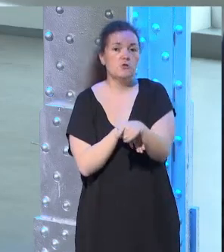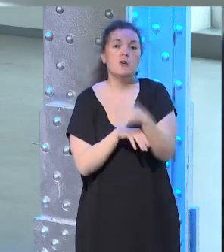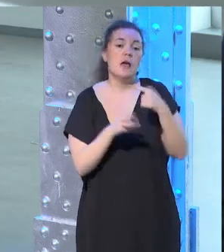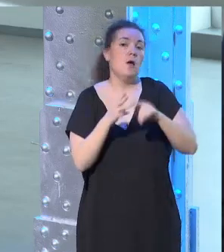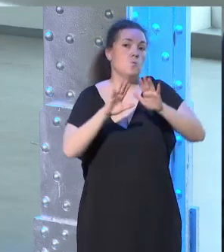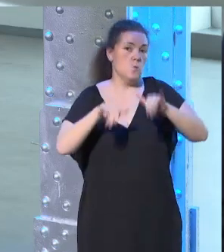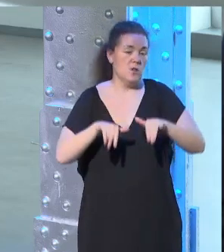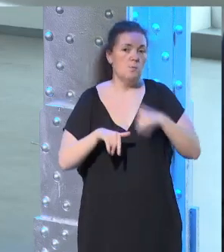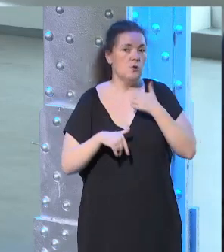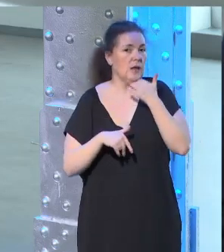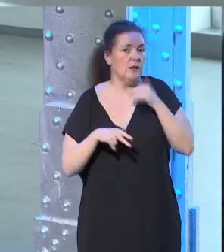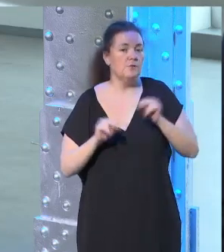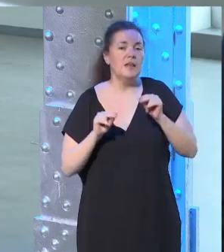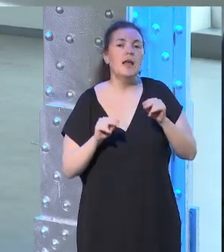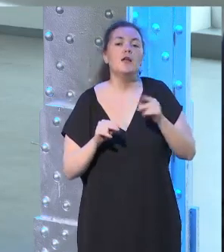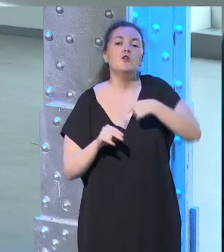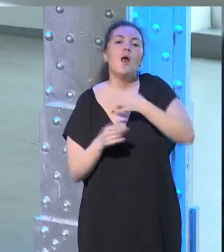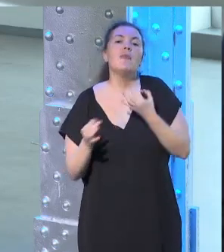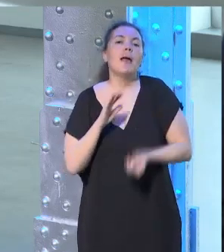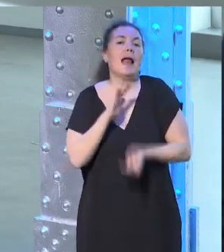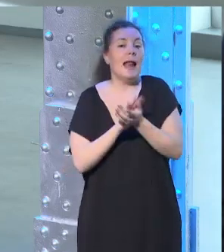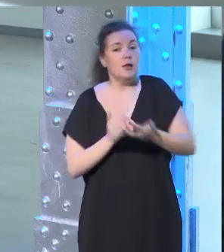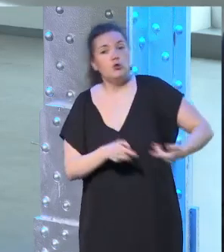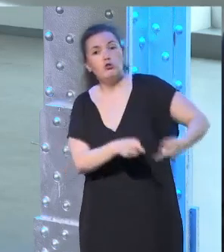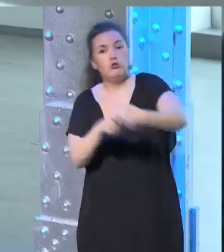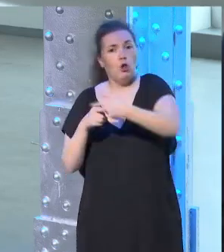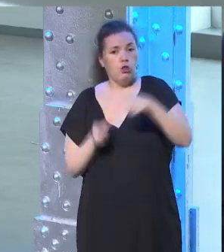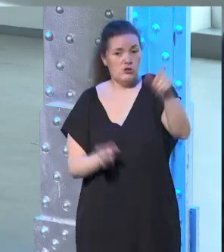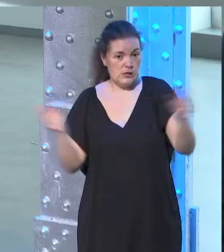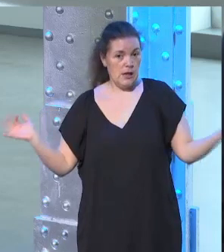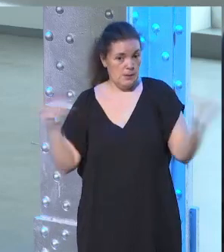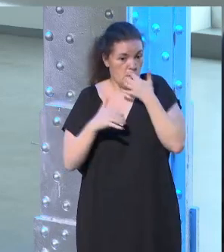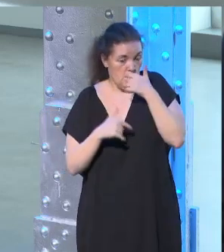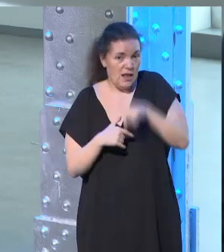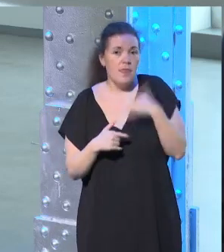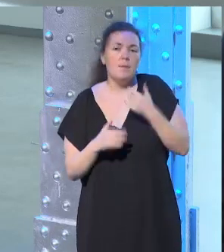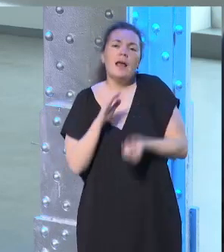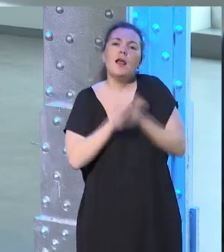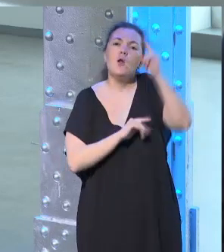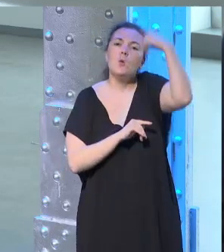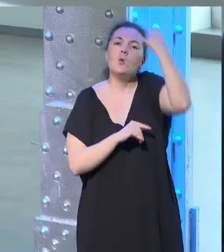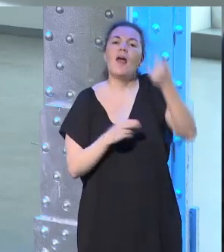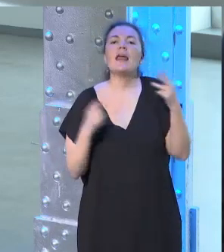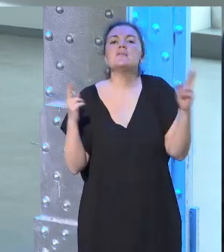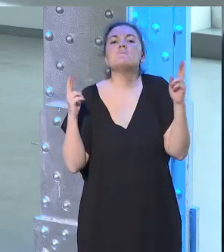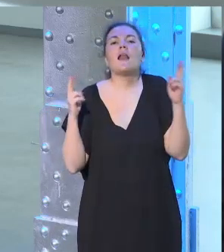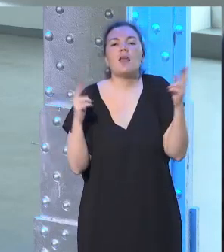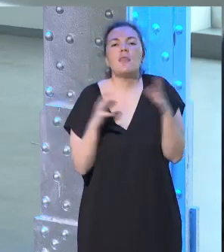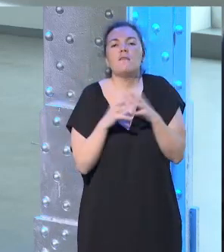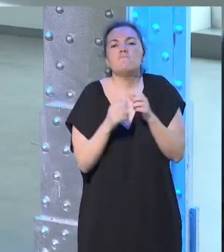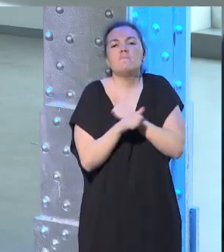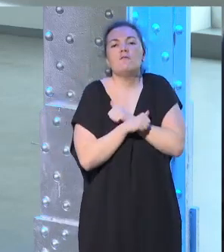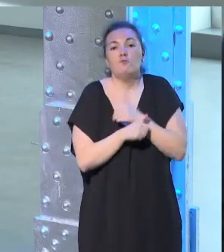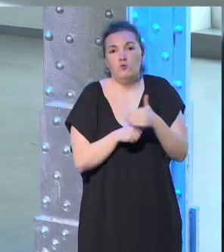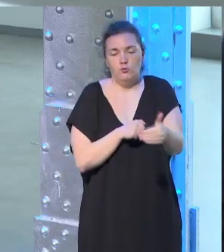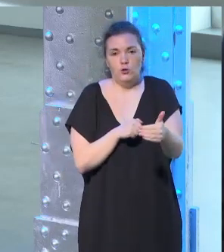esto acabo, yo creo que también tenemos que generar entre todos, entre toda la gente que estamos aquí, por ejemplo, una cultura de esperanza, porque nos puede pasar con